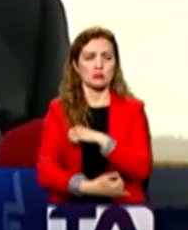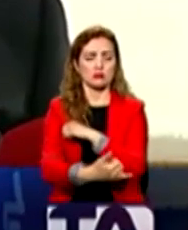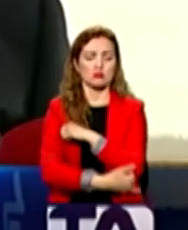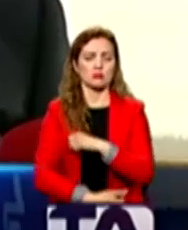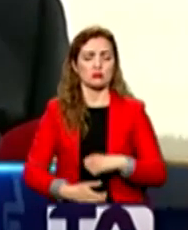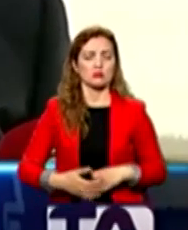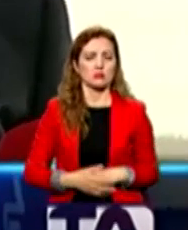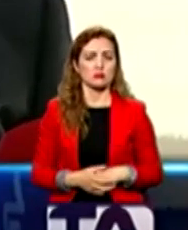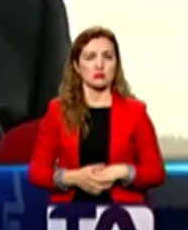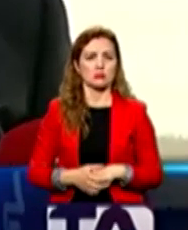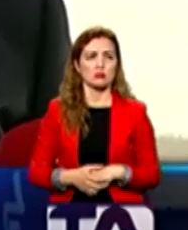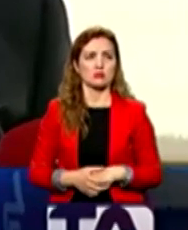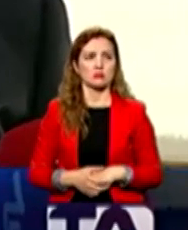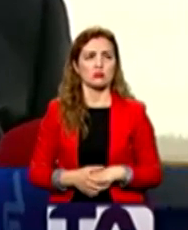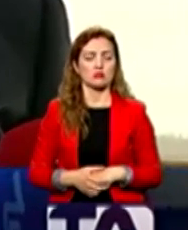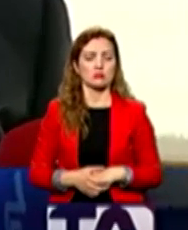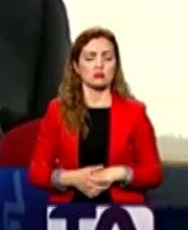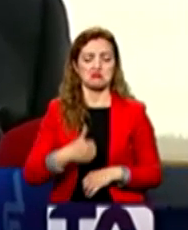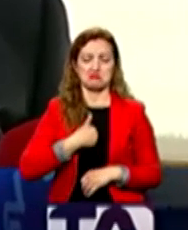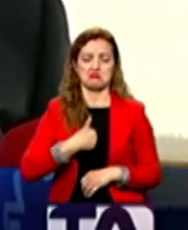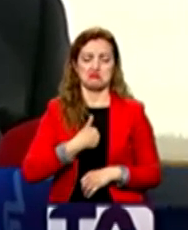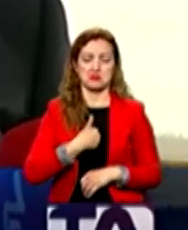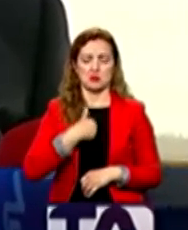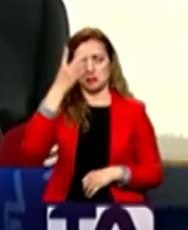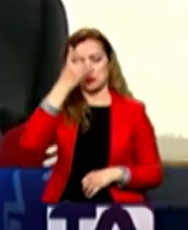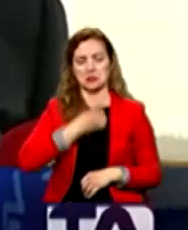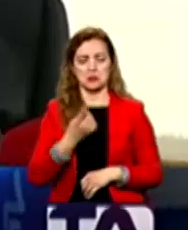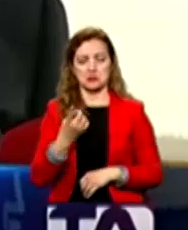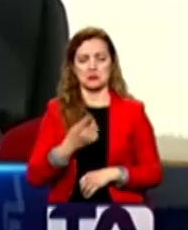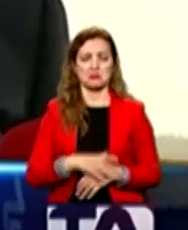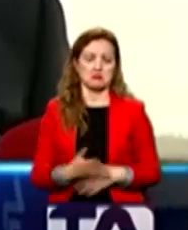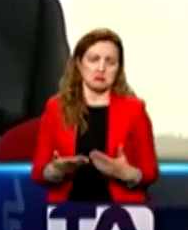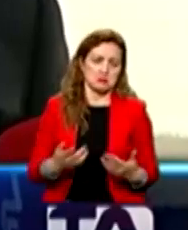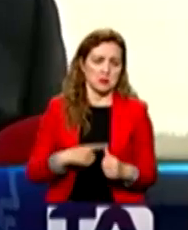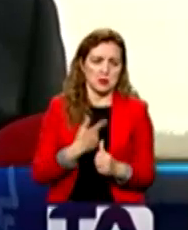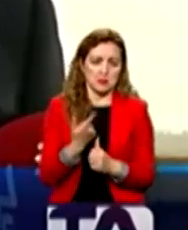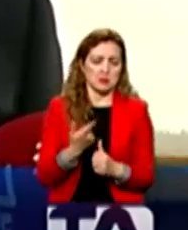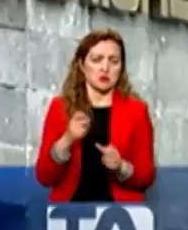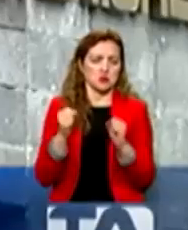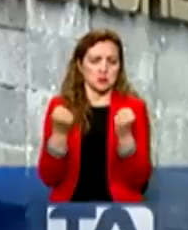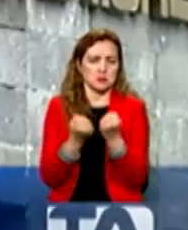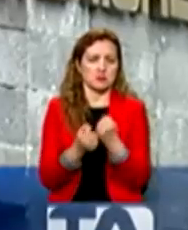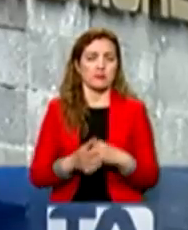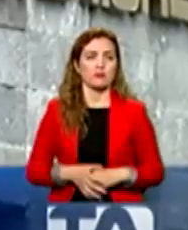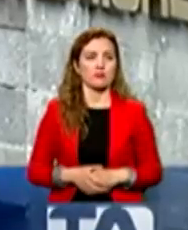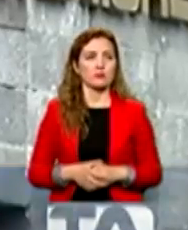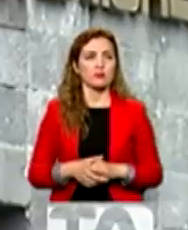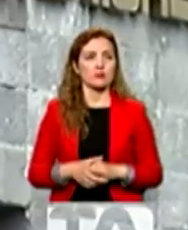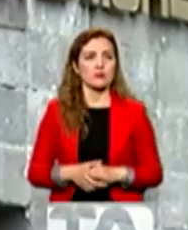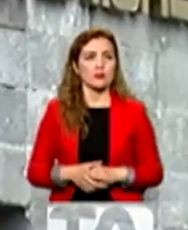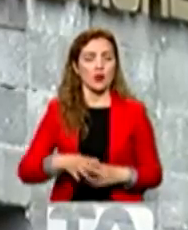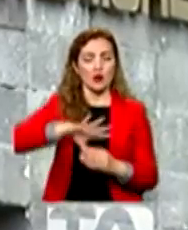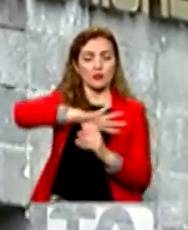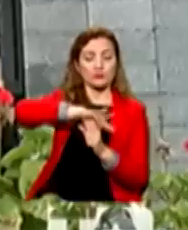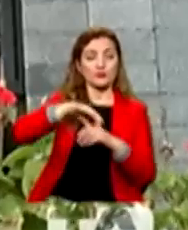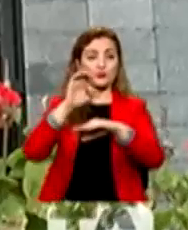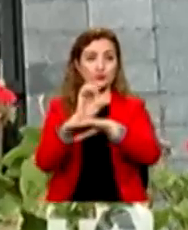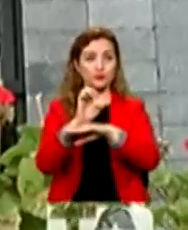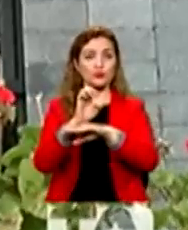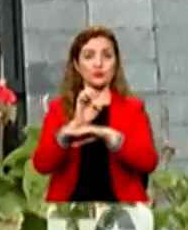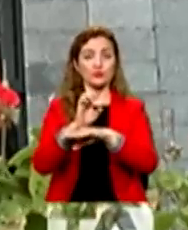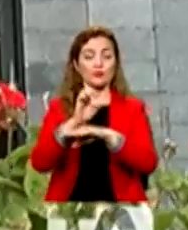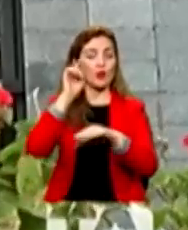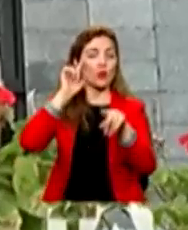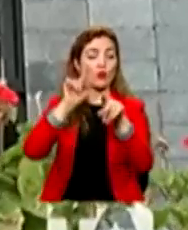no decimos que no, pero somos nosotros porque el pueblo es el principal sujeto social. Por otro lado, la Cancillería ecuatoriana, mediante